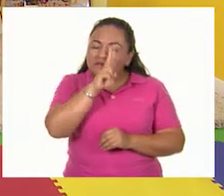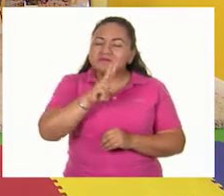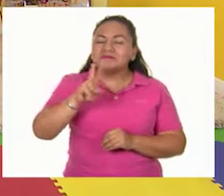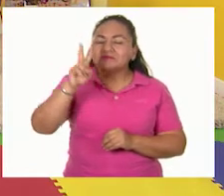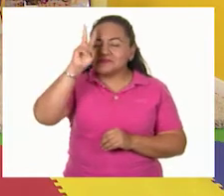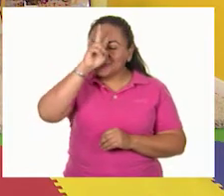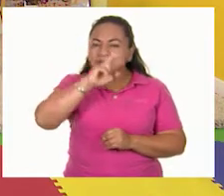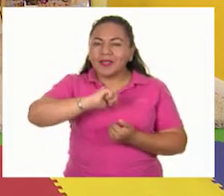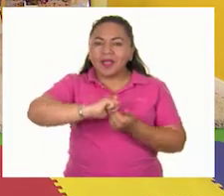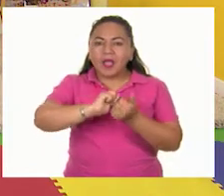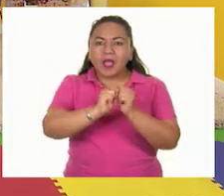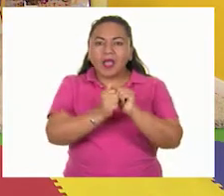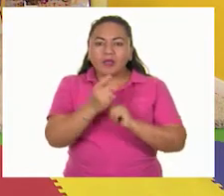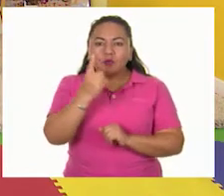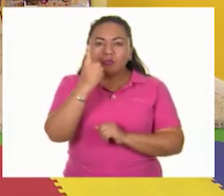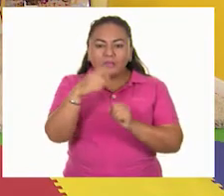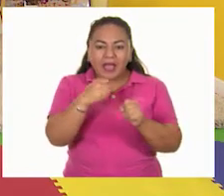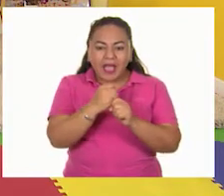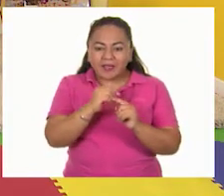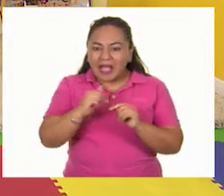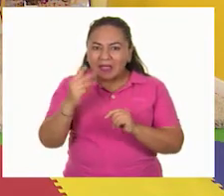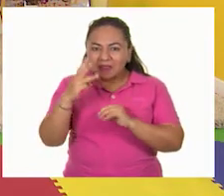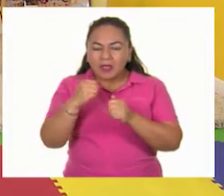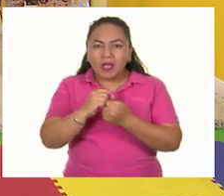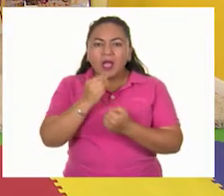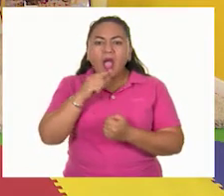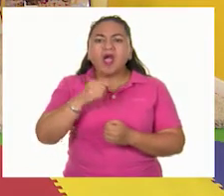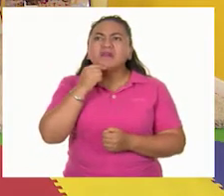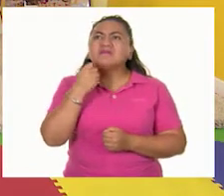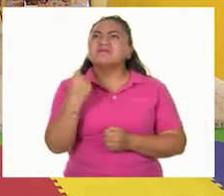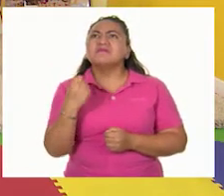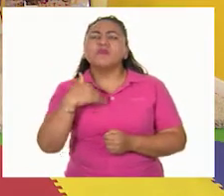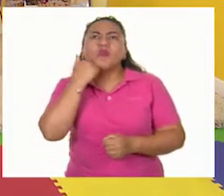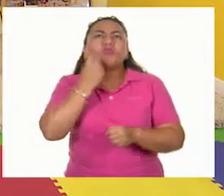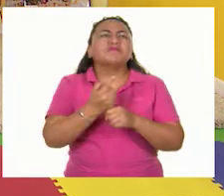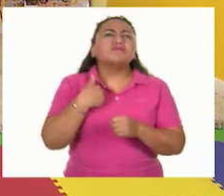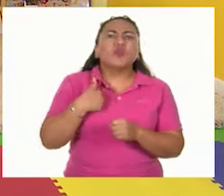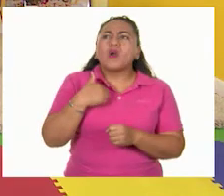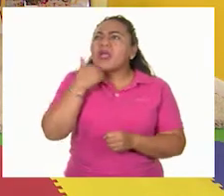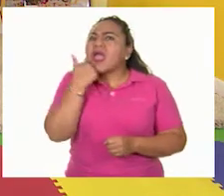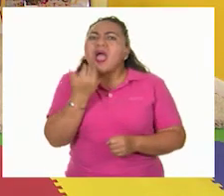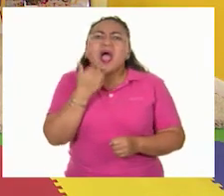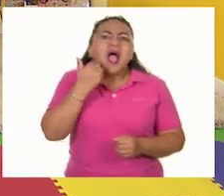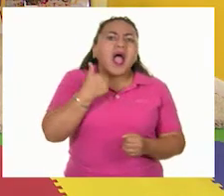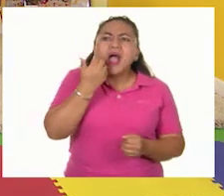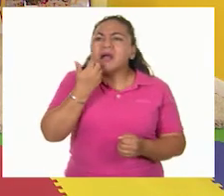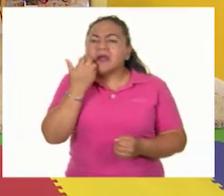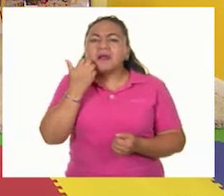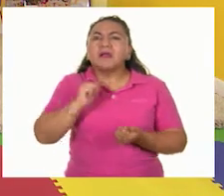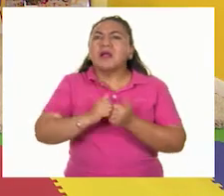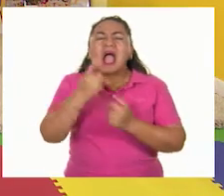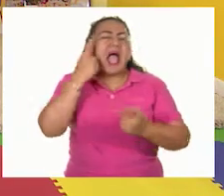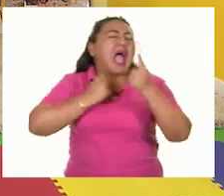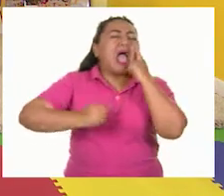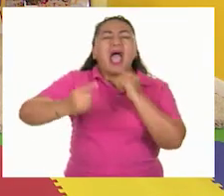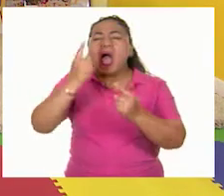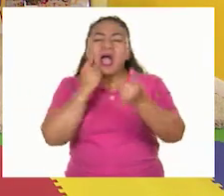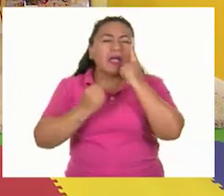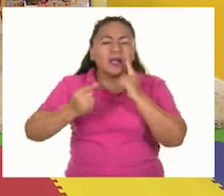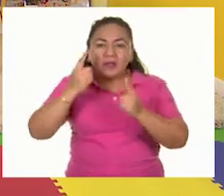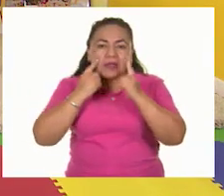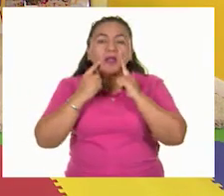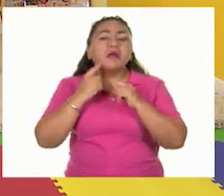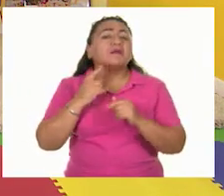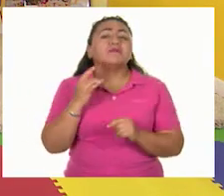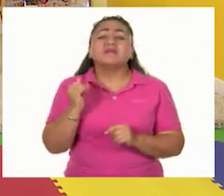ven ahora frente a una niña o un niño con voluntad propia, lista o listo para hacer un berrinche, lo cual es